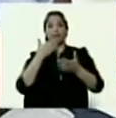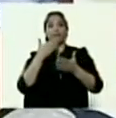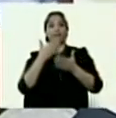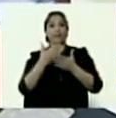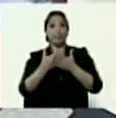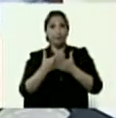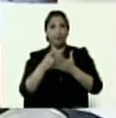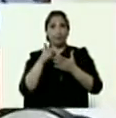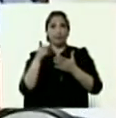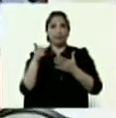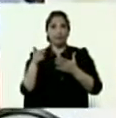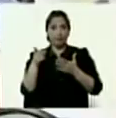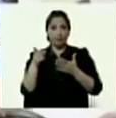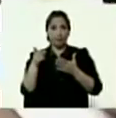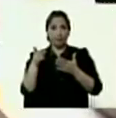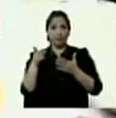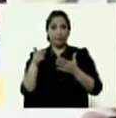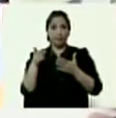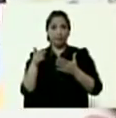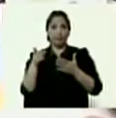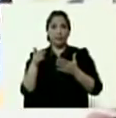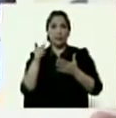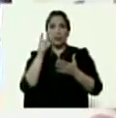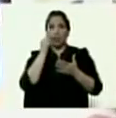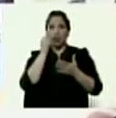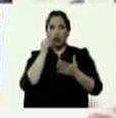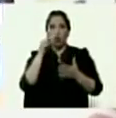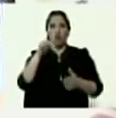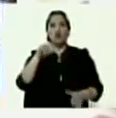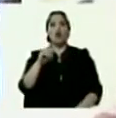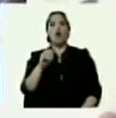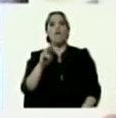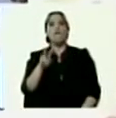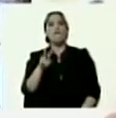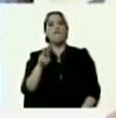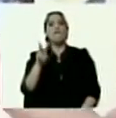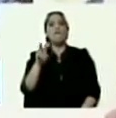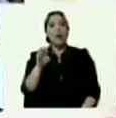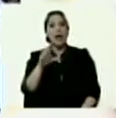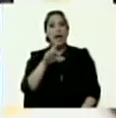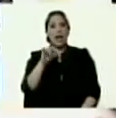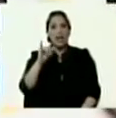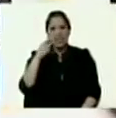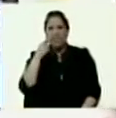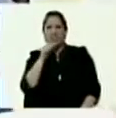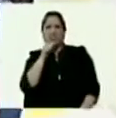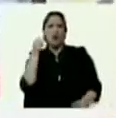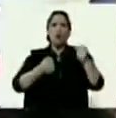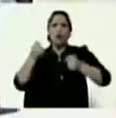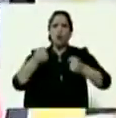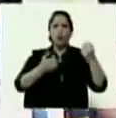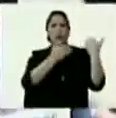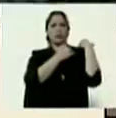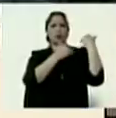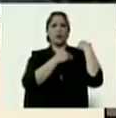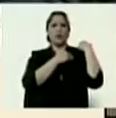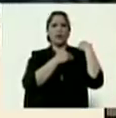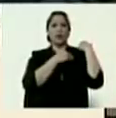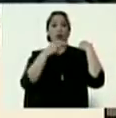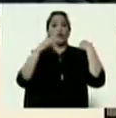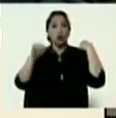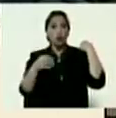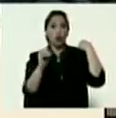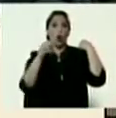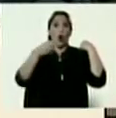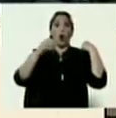Esta es cortesía del señor Sergio Novelli. Quien conduce la camioneta es Jonathan Orlando García, alias Patrón Pobre, uno de los representantes más conspicuos